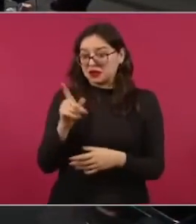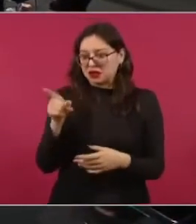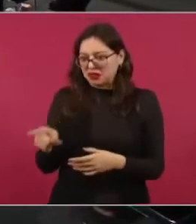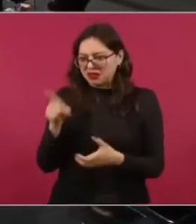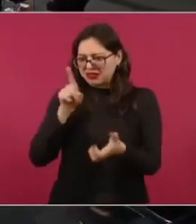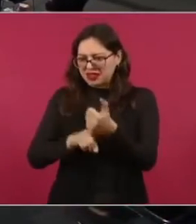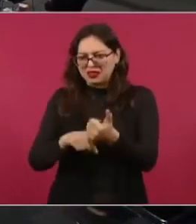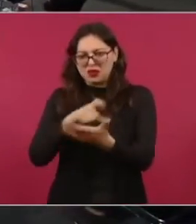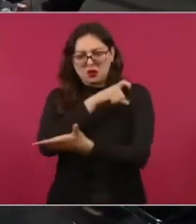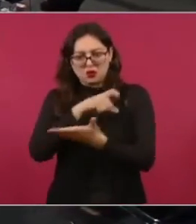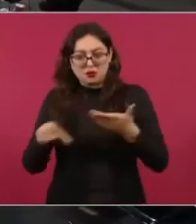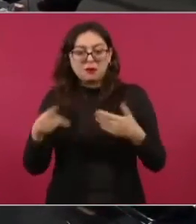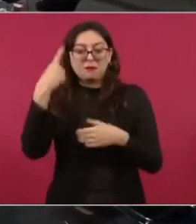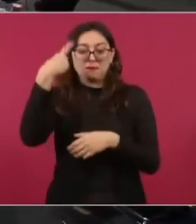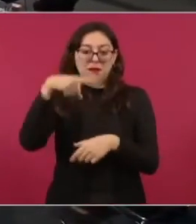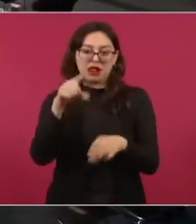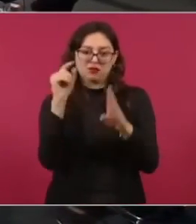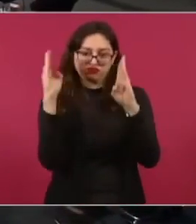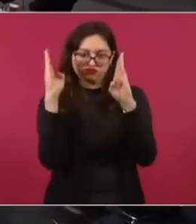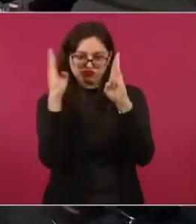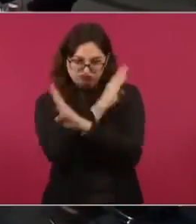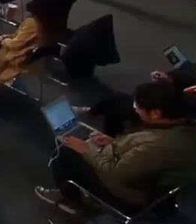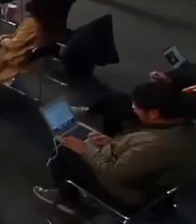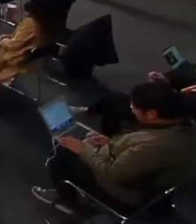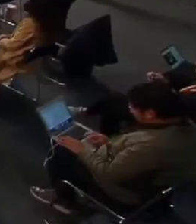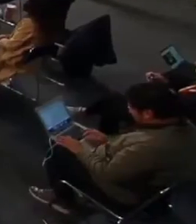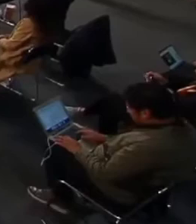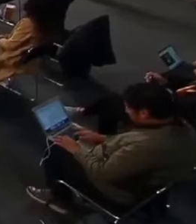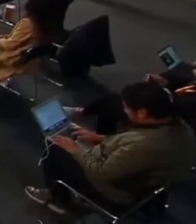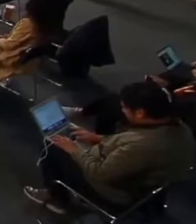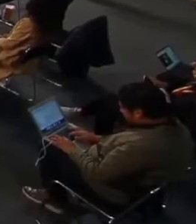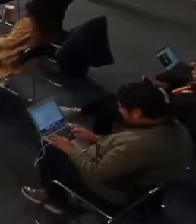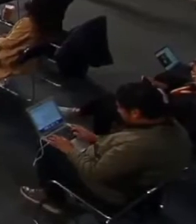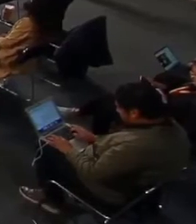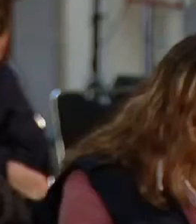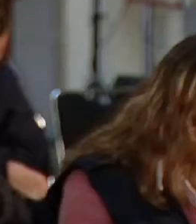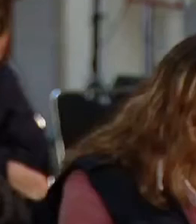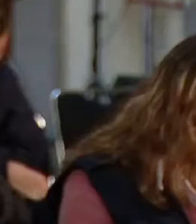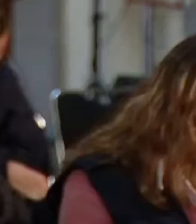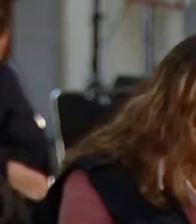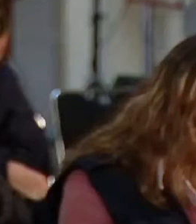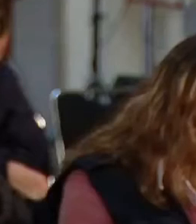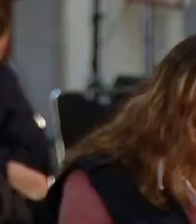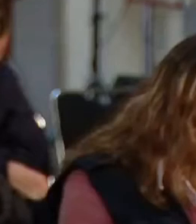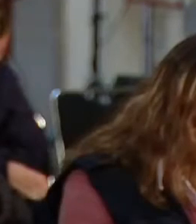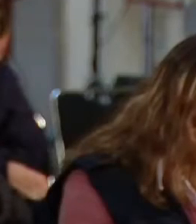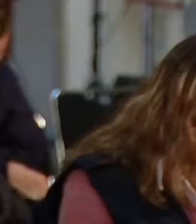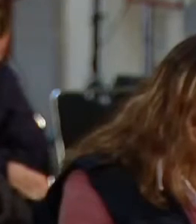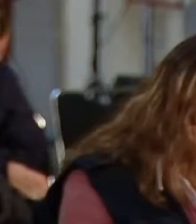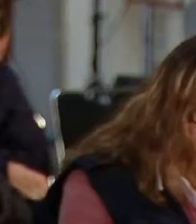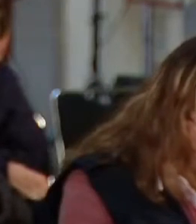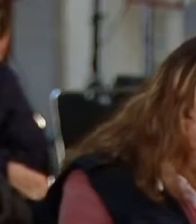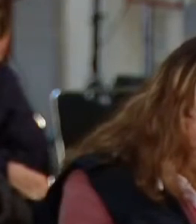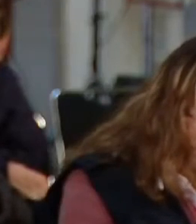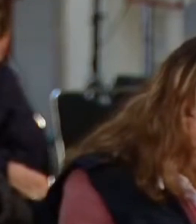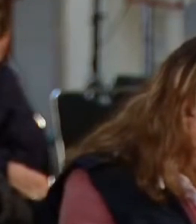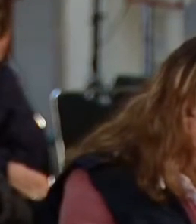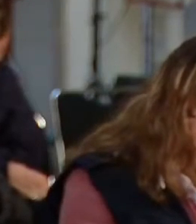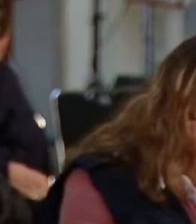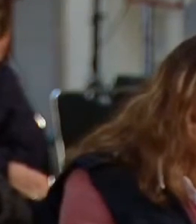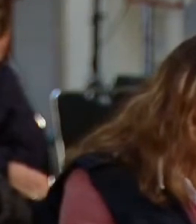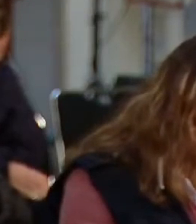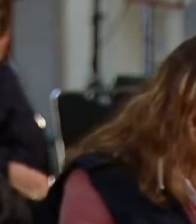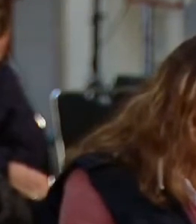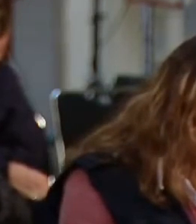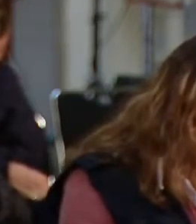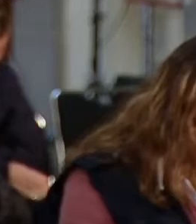de equipos de inteligencia. En realidad se trata de equipos de espionaje y en esa época coincide con la compra de Pegasus que se hizo